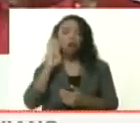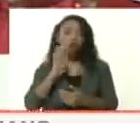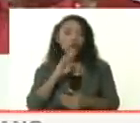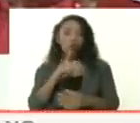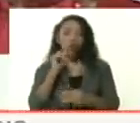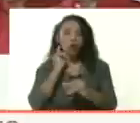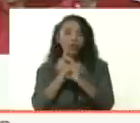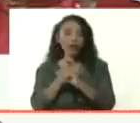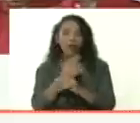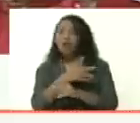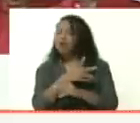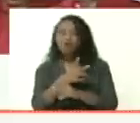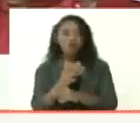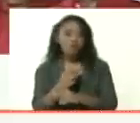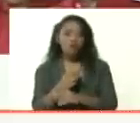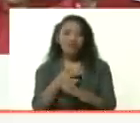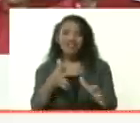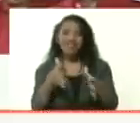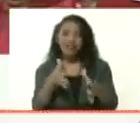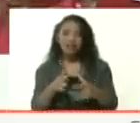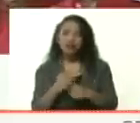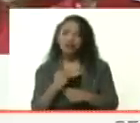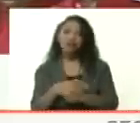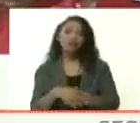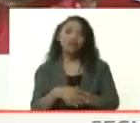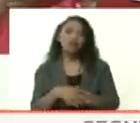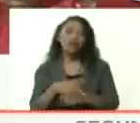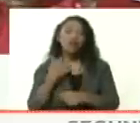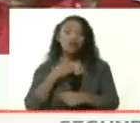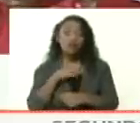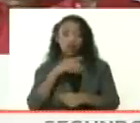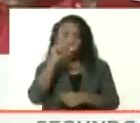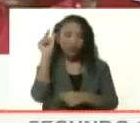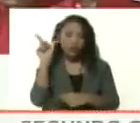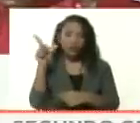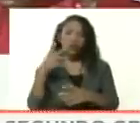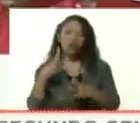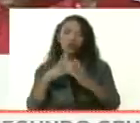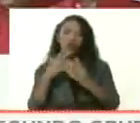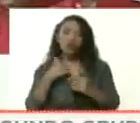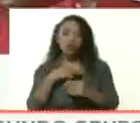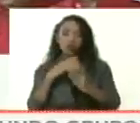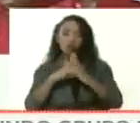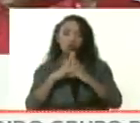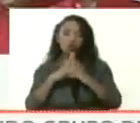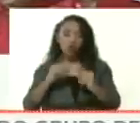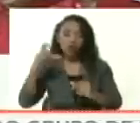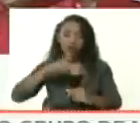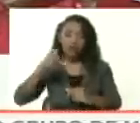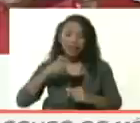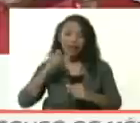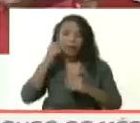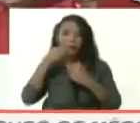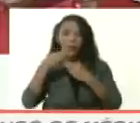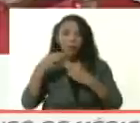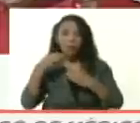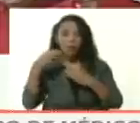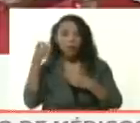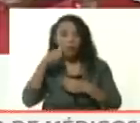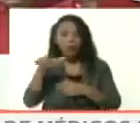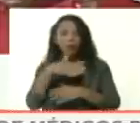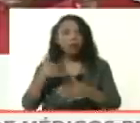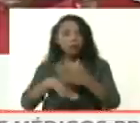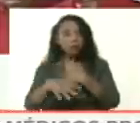con pueblo que va a votar. Y nosotros estamos haciendo desde el PSUV todo lo necesario para que el pueblo vaya a votar. Si la derecha no lo